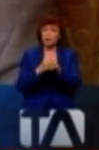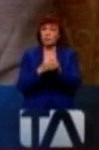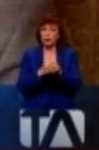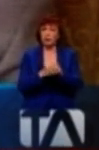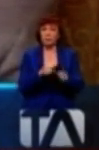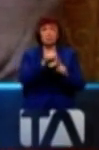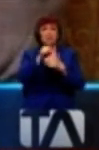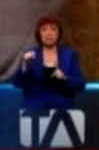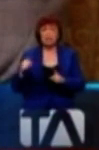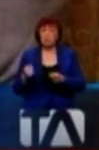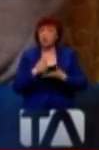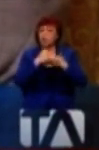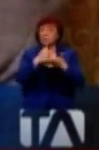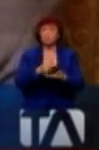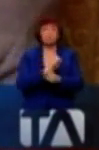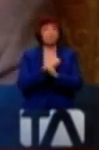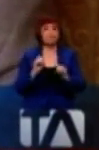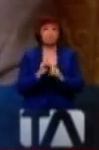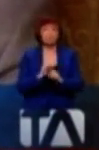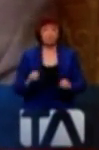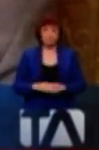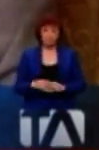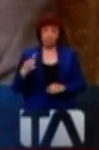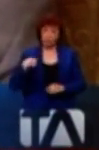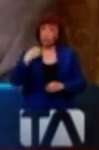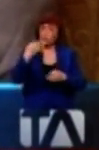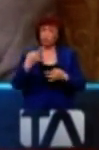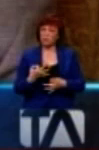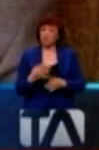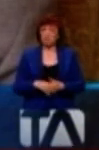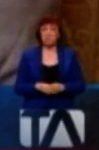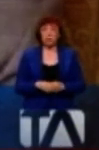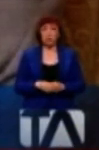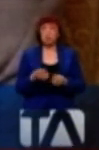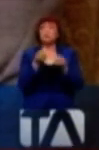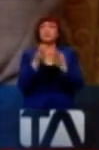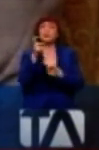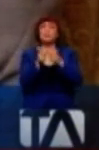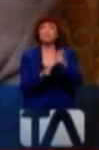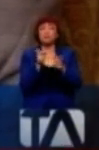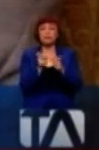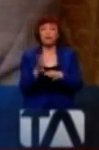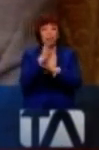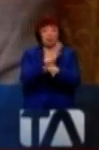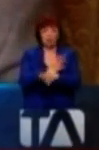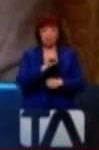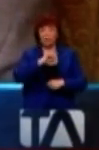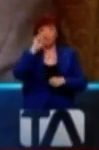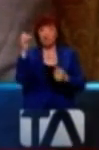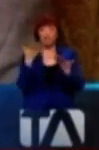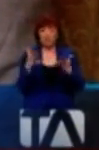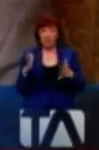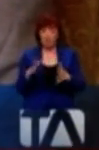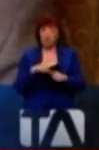ha proporcionado ningún tipo de ayuda. Y estoy seguro que habrá muchísima gente que no ha dado ningún tipo de satisfacción, a la cual se le han